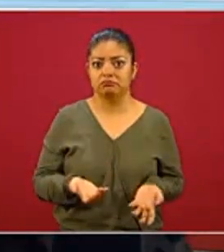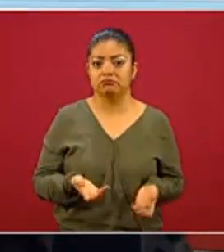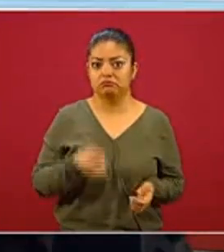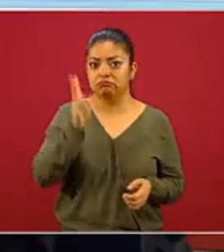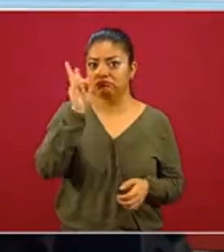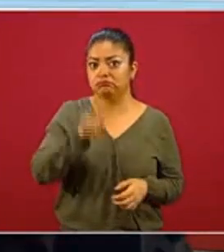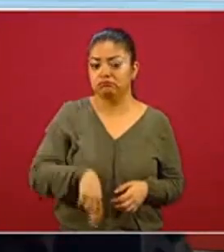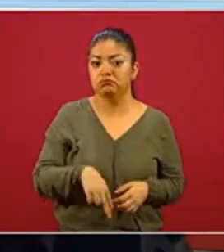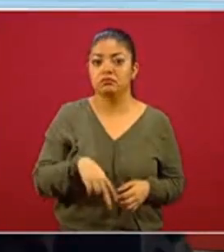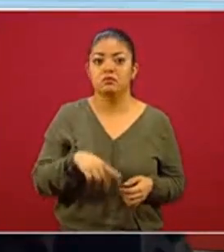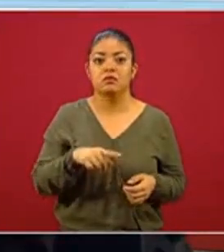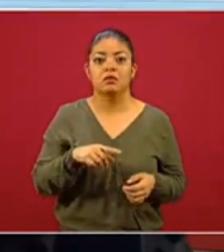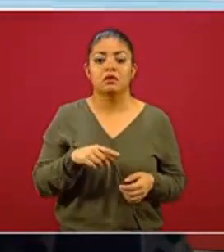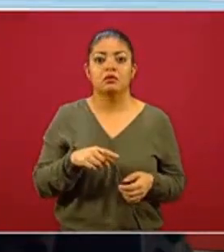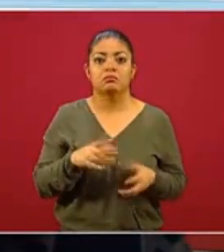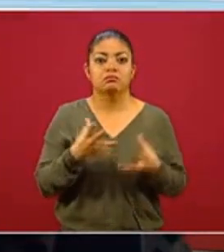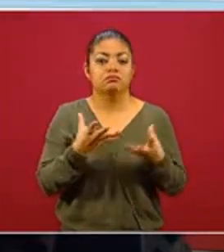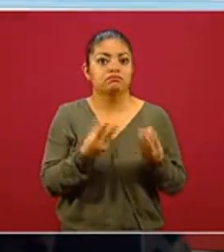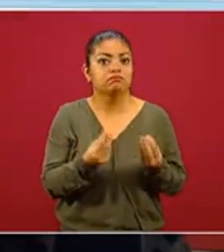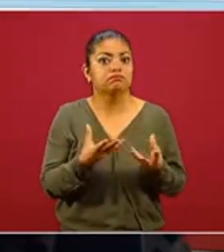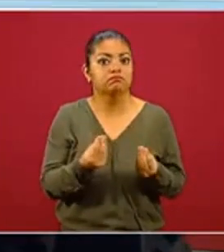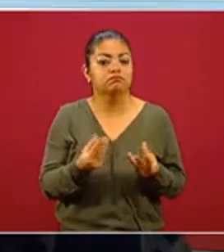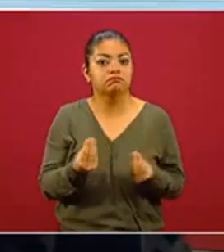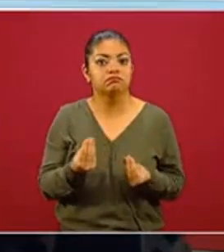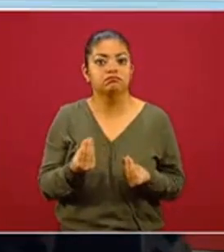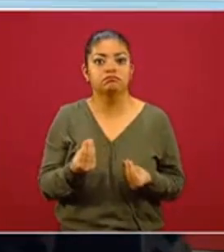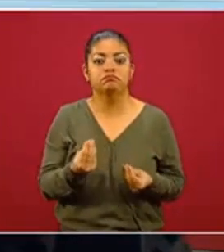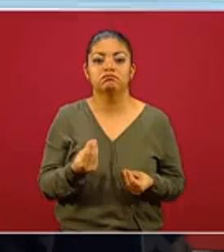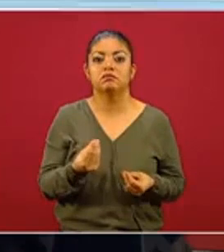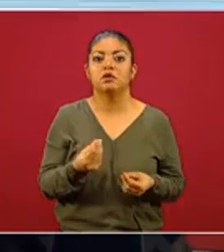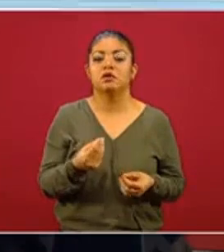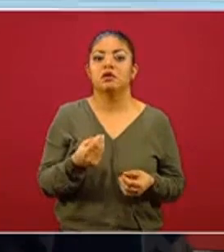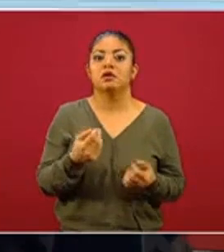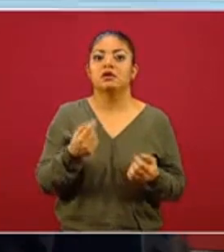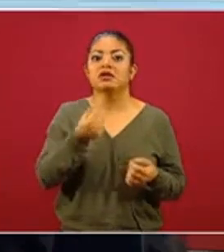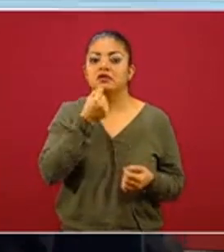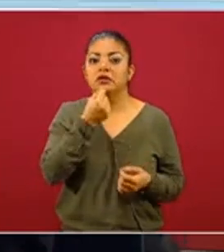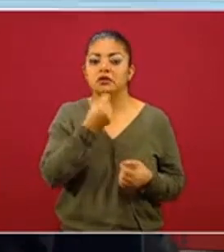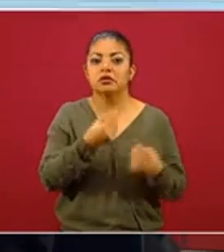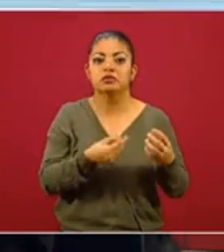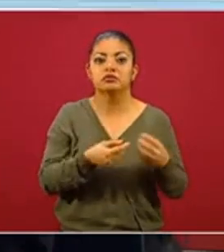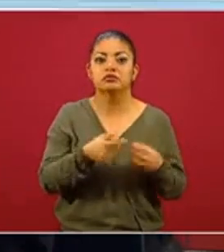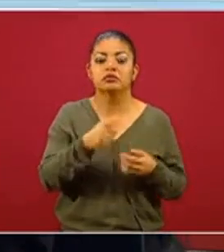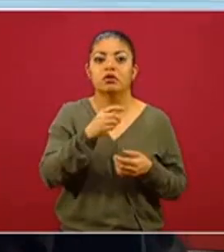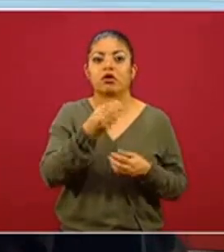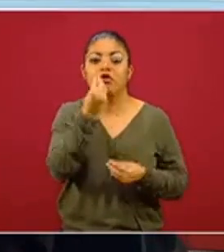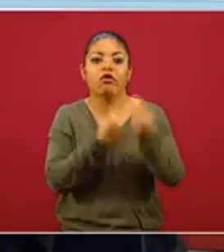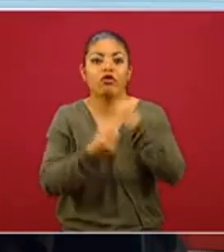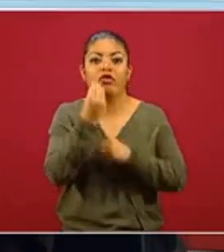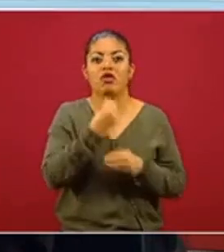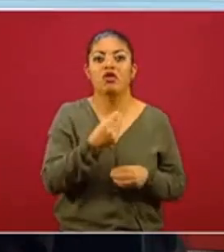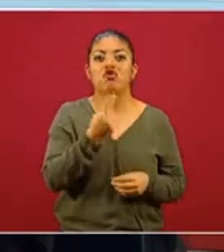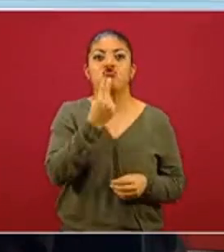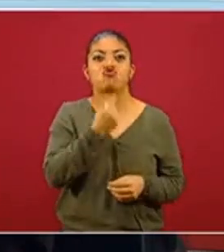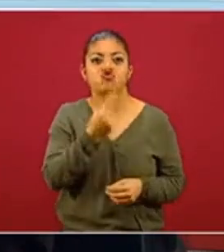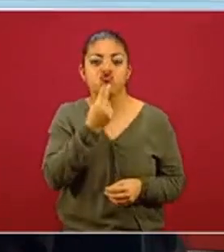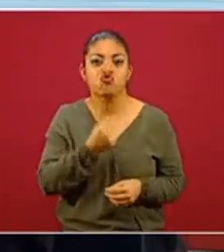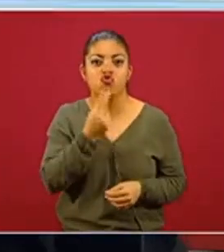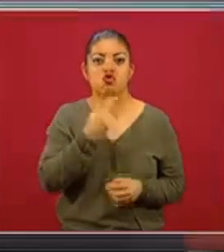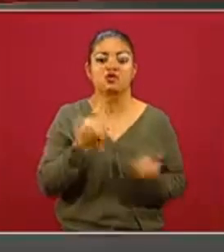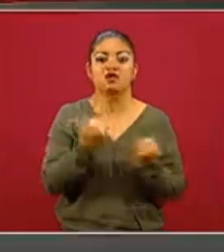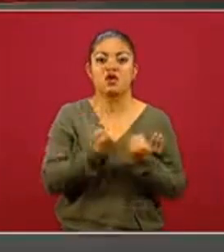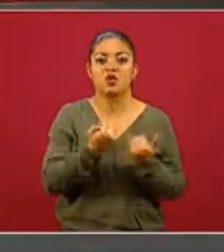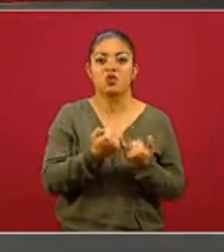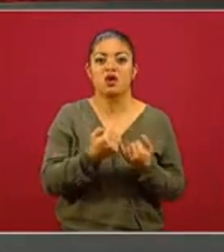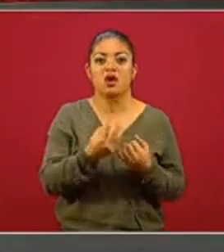Desafortunadamente, la cantidad de consumo de azúcares y de alimentos procesados que consumen